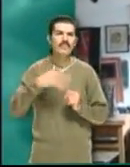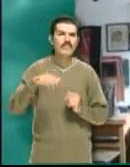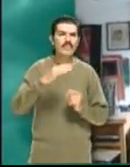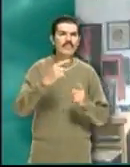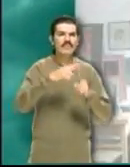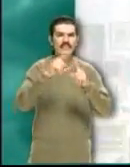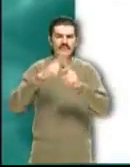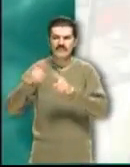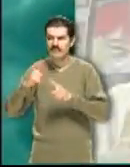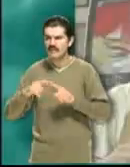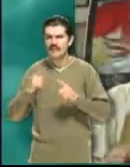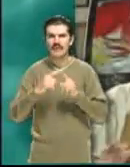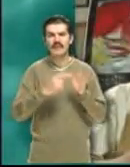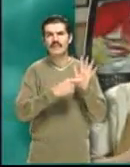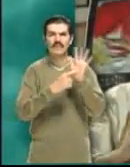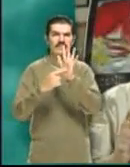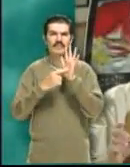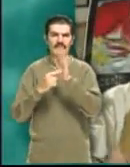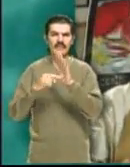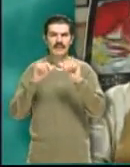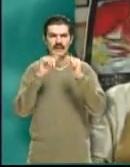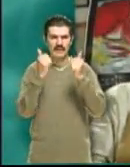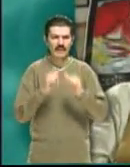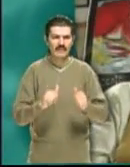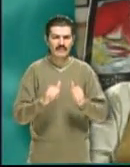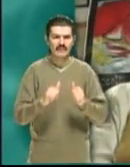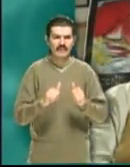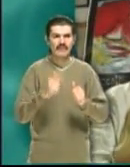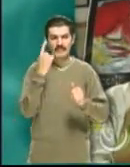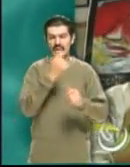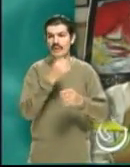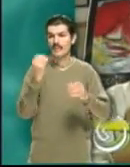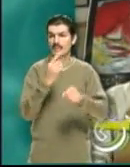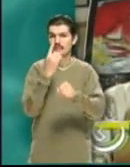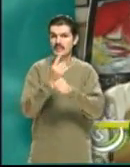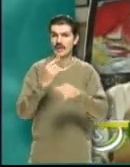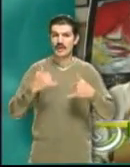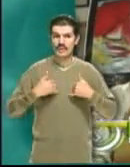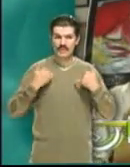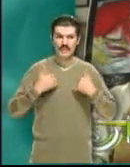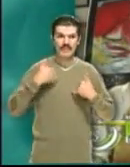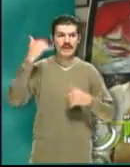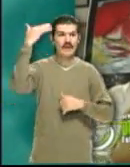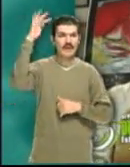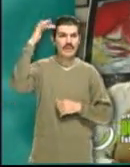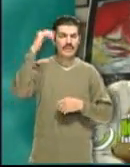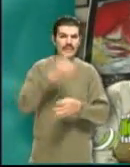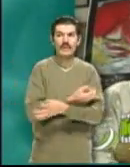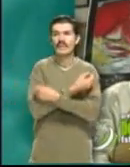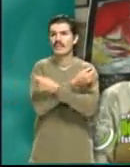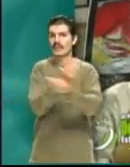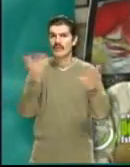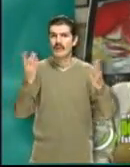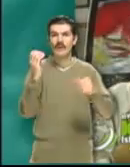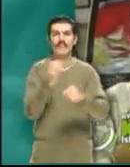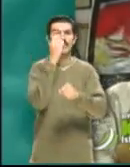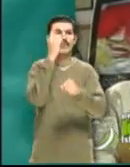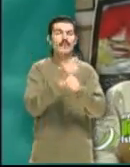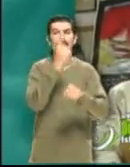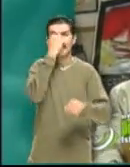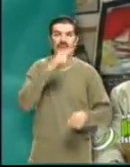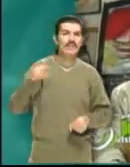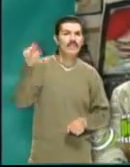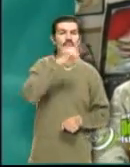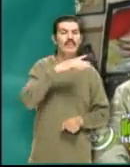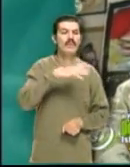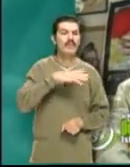busca, a partir de la interdisciplina de talleres de expresión artística, darle la oportunidad a los muchachos, adolescentes y adultos